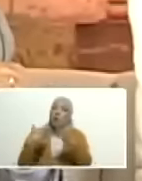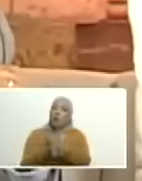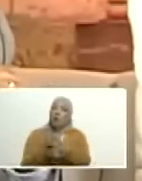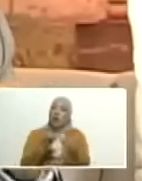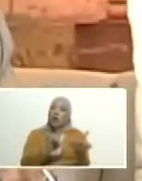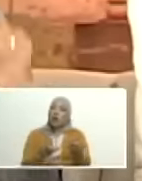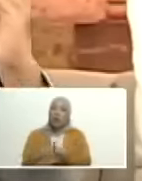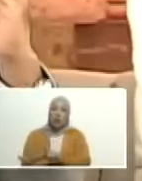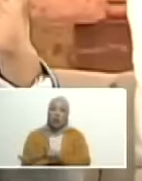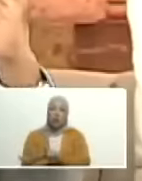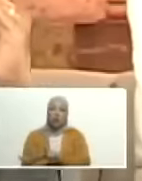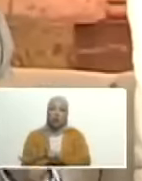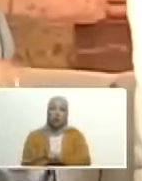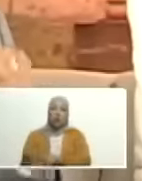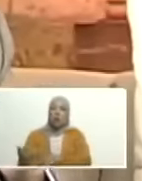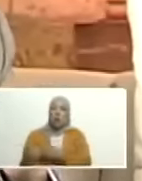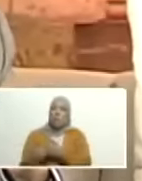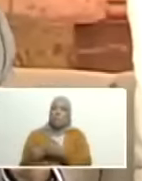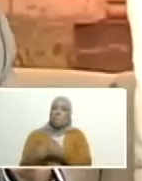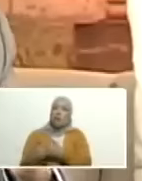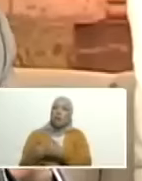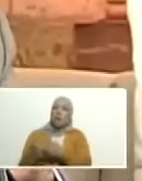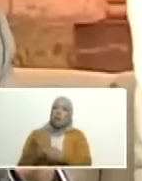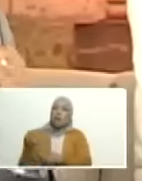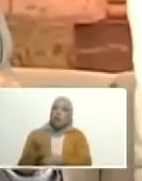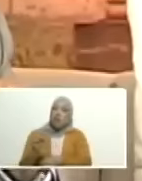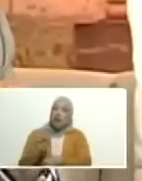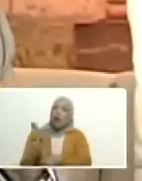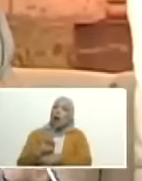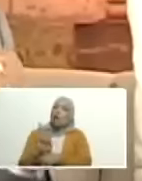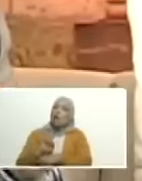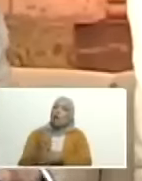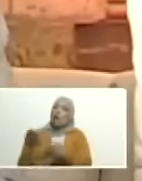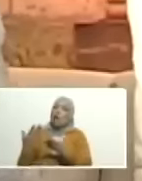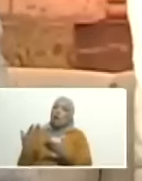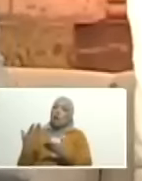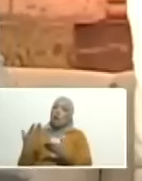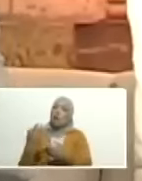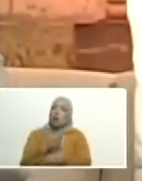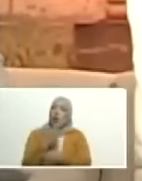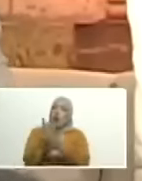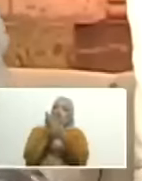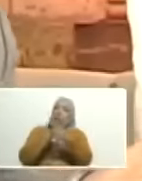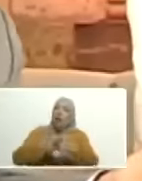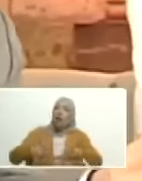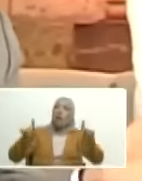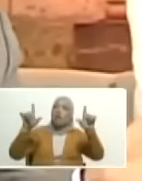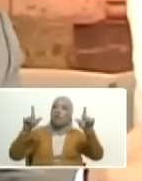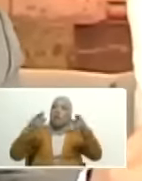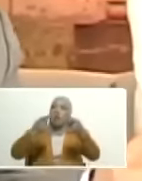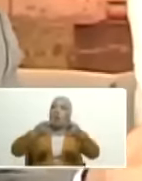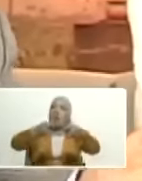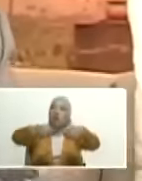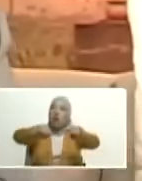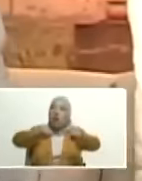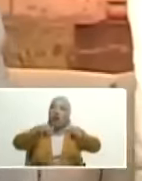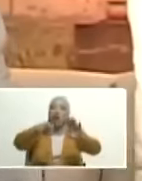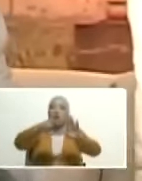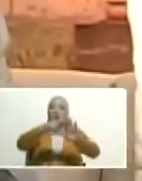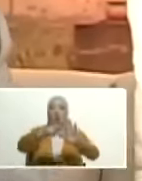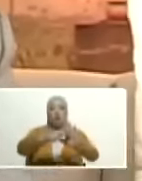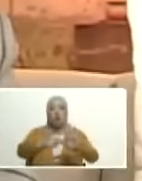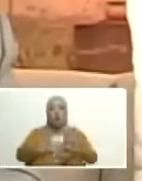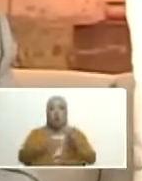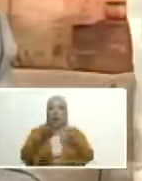logremos, más temprano que tarde, que Venezuela quede libre de sanciones,